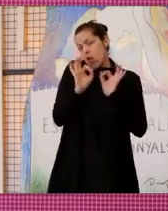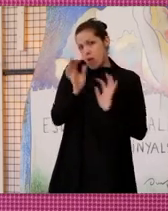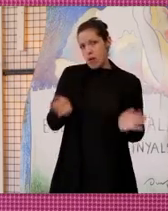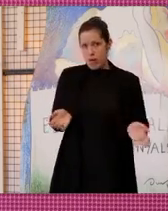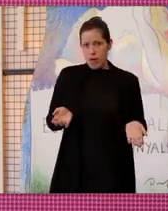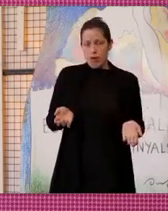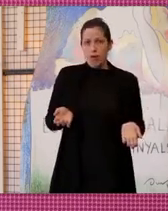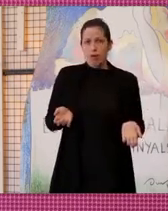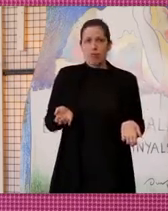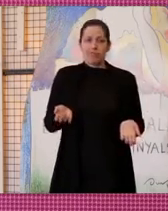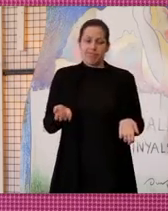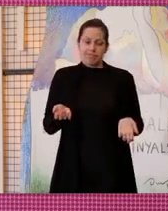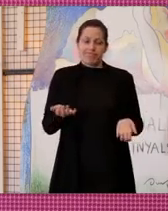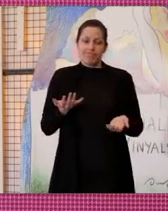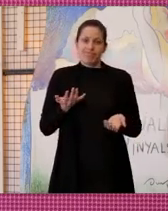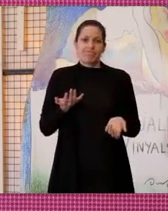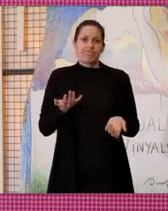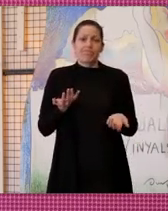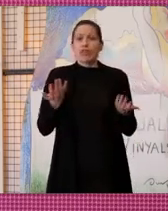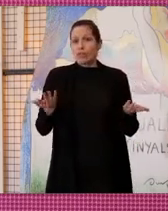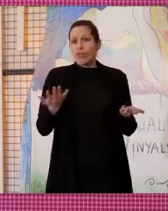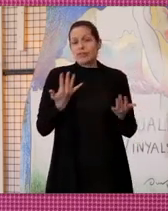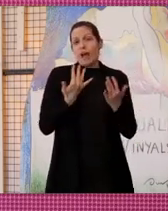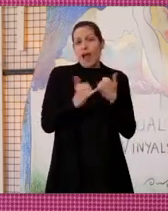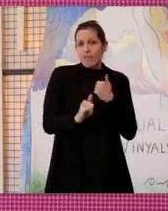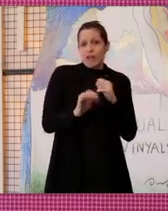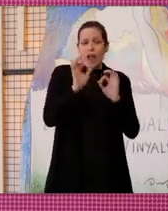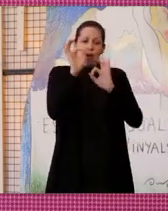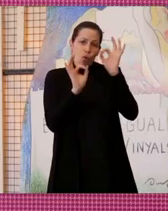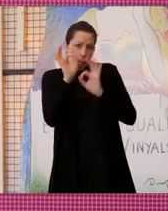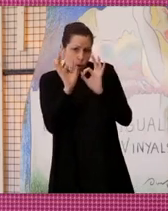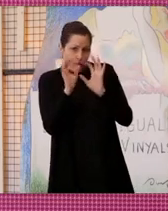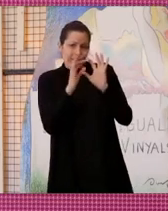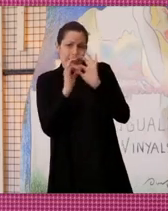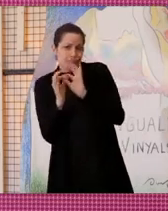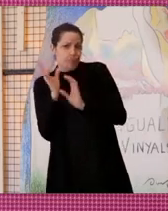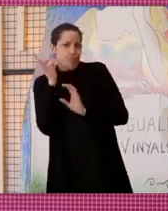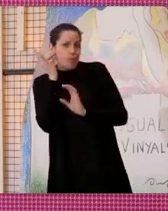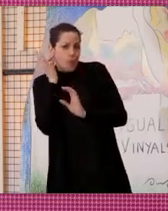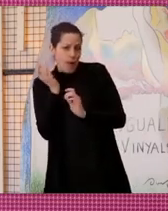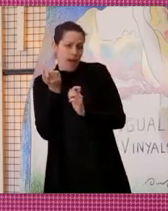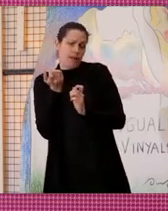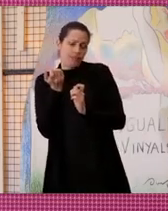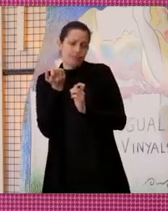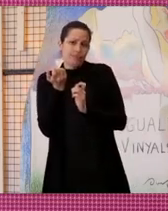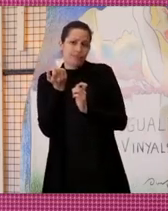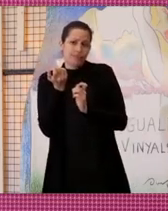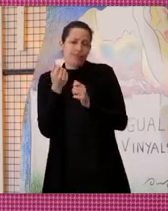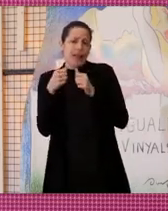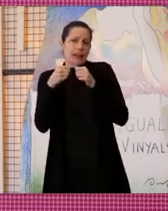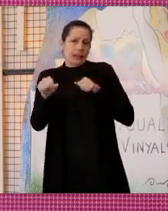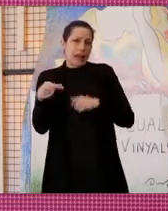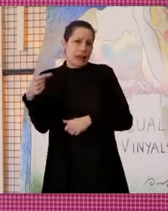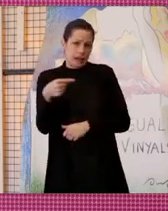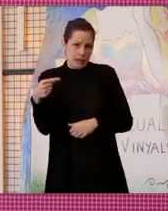fruto de los prejuicios y las cuotas son muy muy exitosas de verdad garantiza